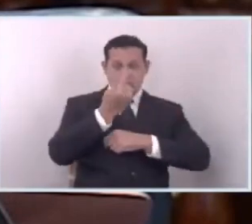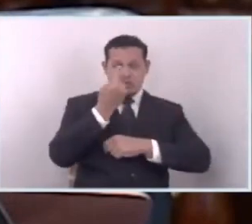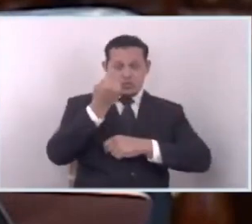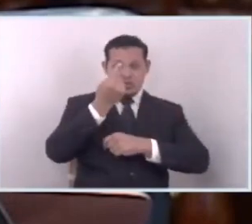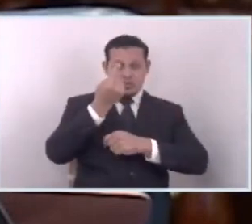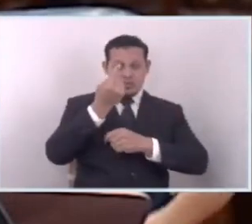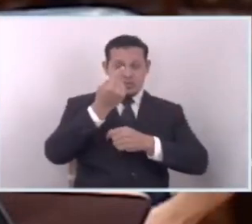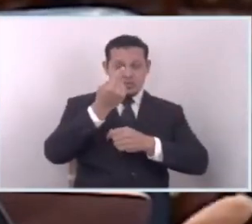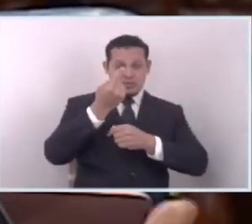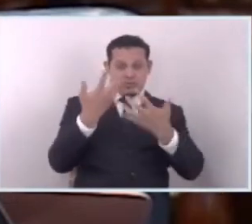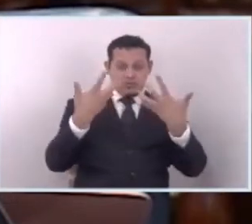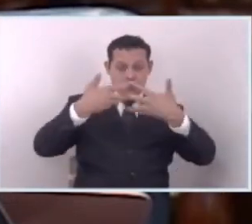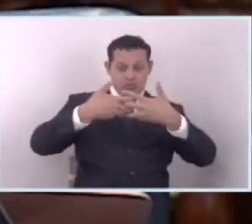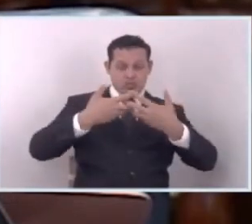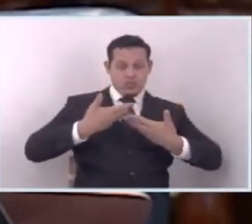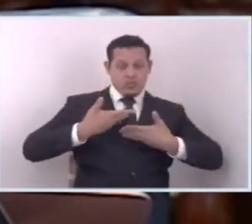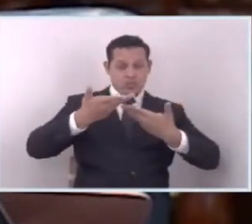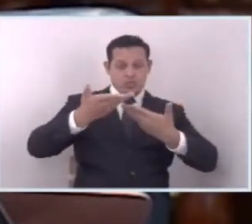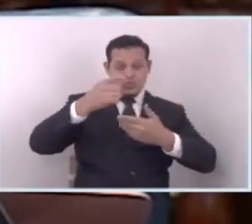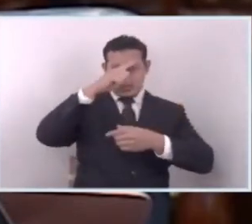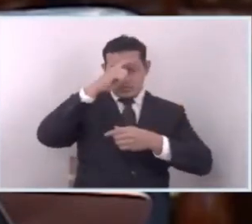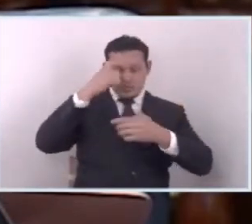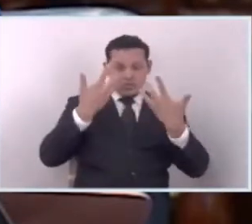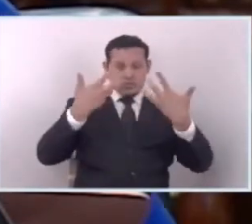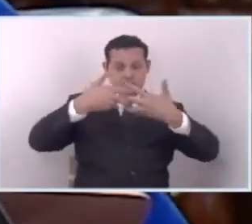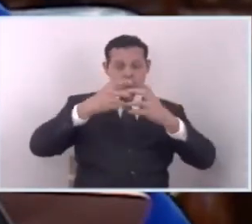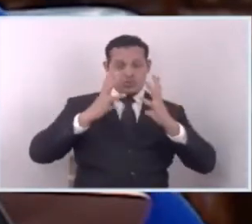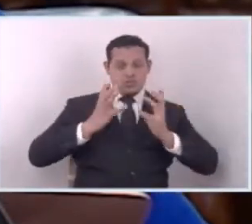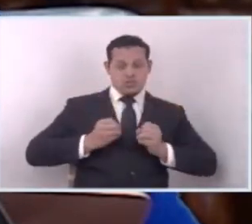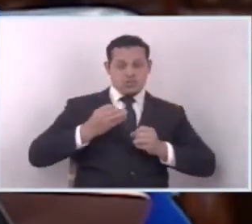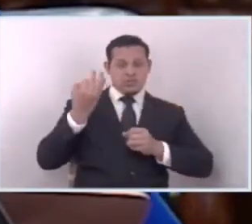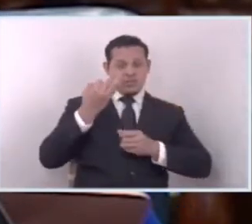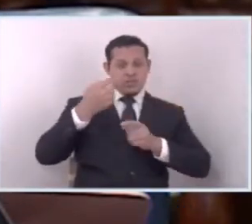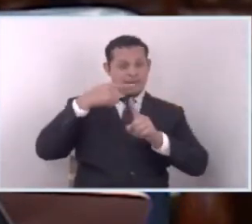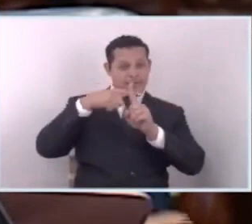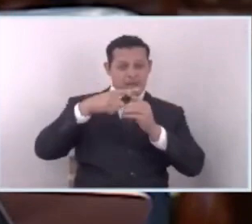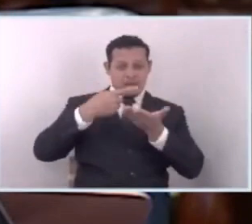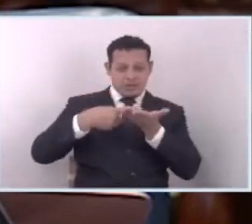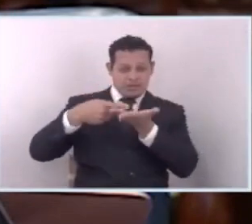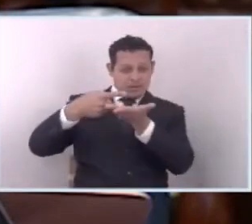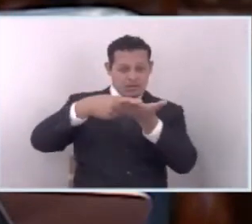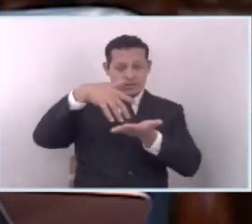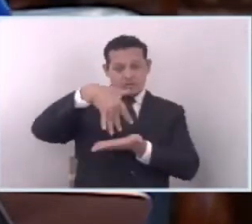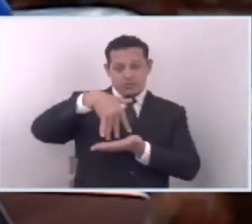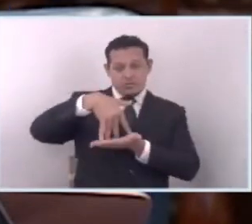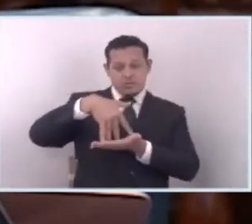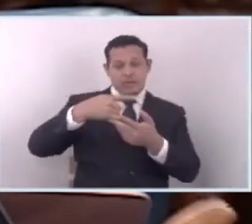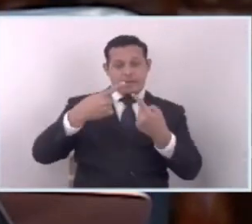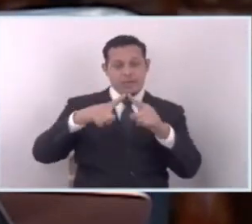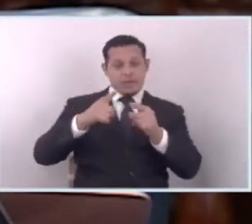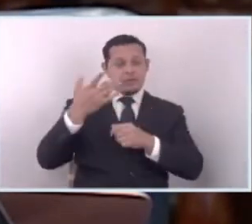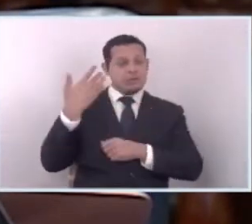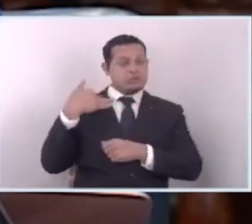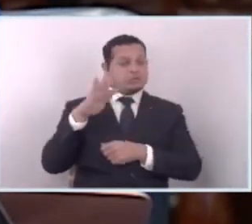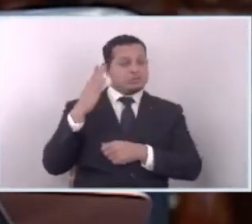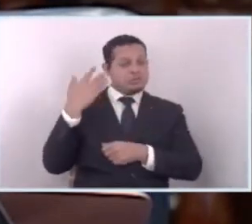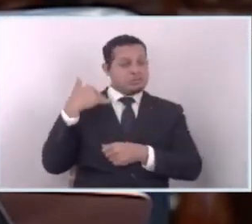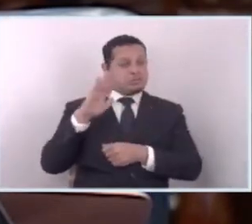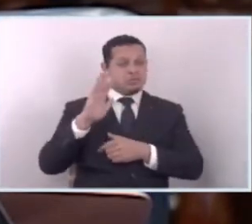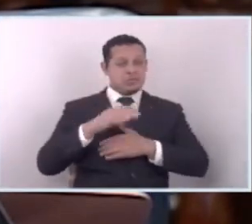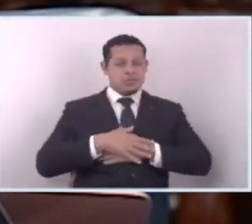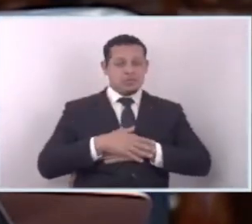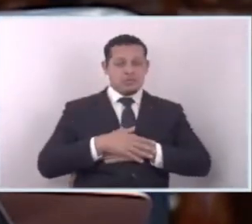proveedor para el Estado esto merecería más discusión más debate público pero como es costumbre